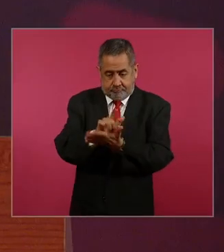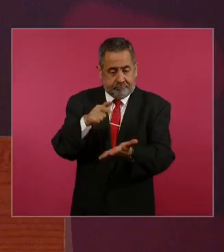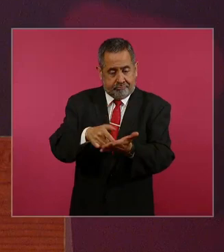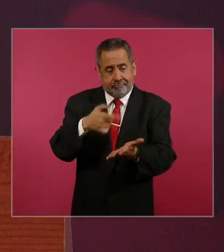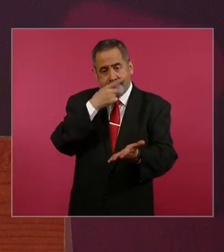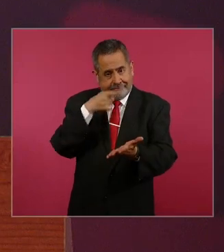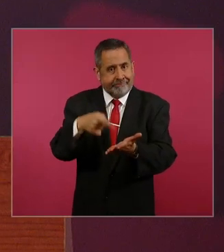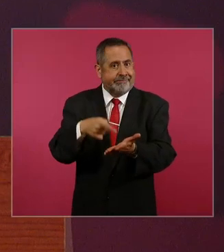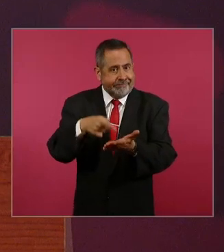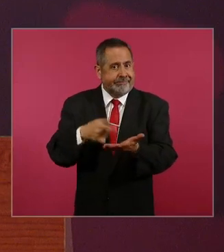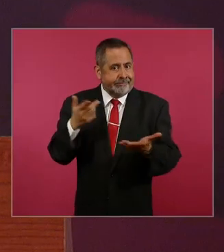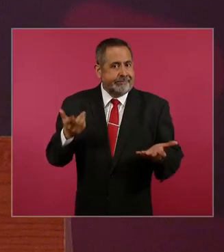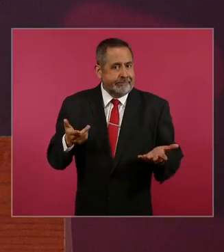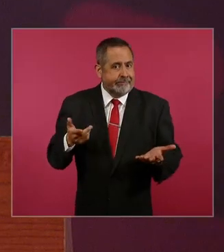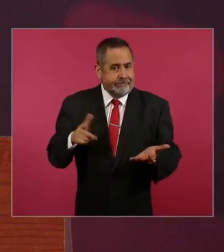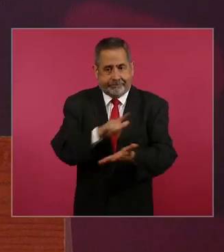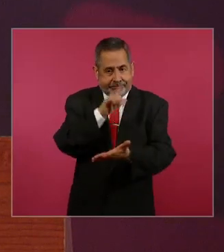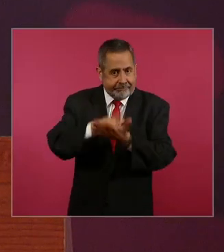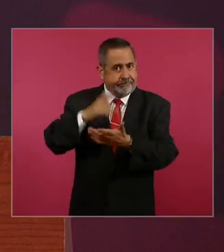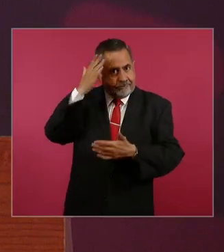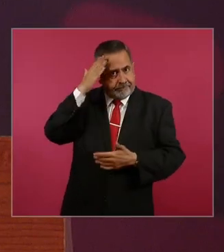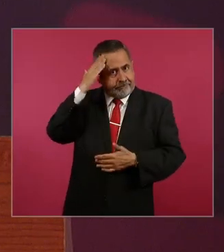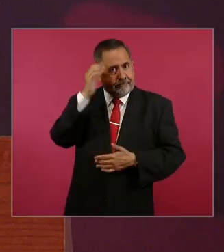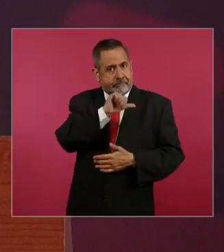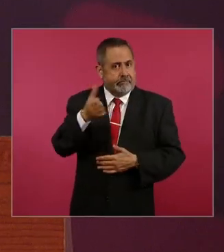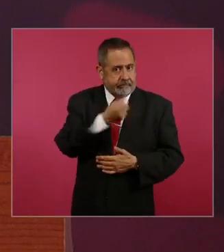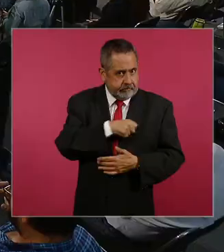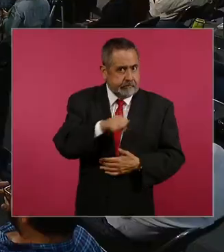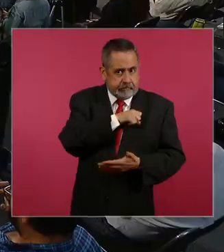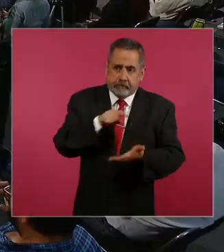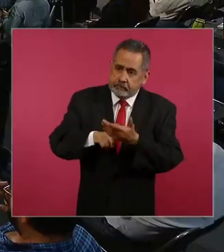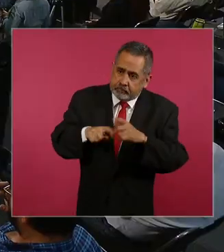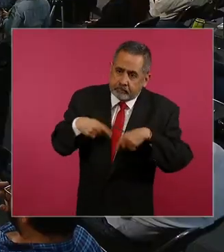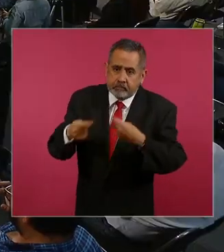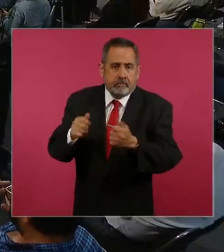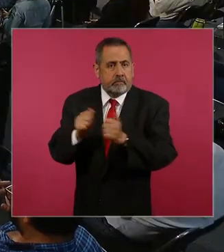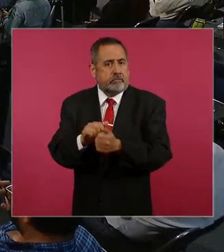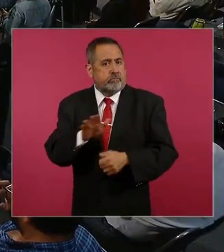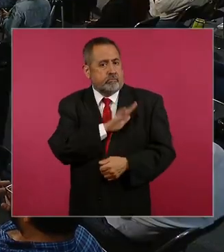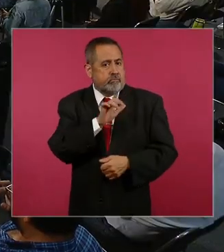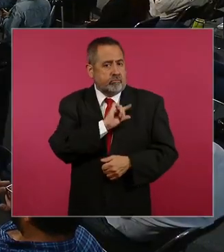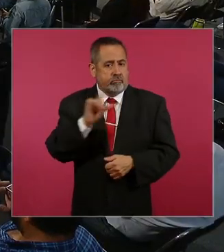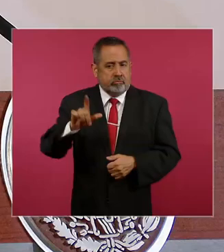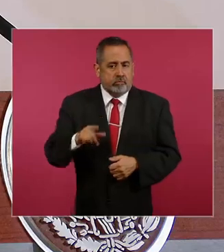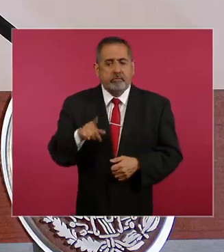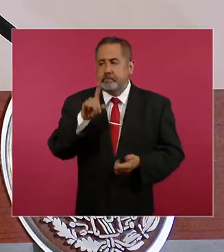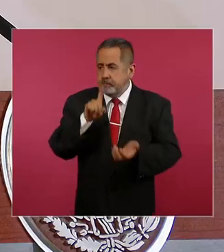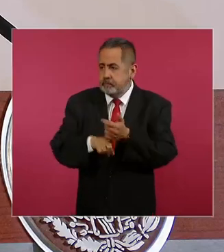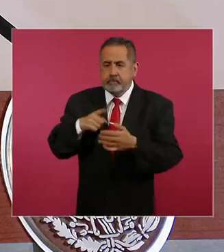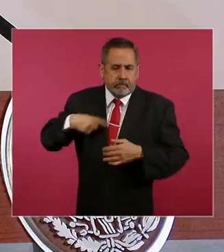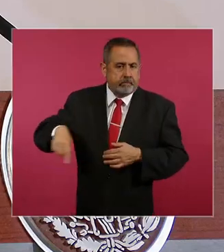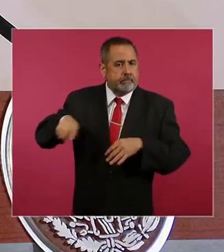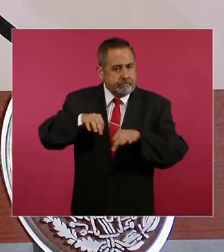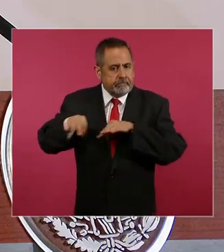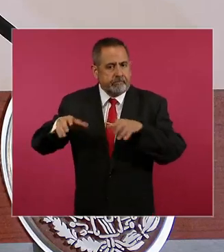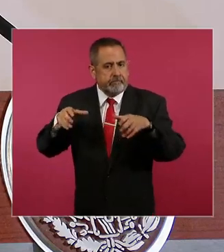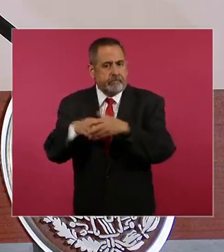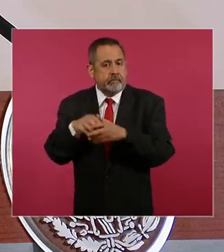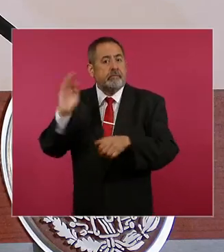general de salud pero también pues somos los servidores públicos los